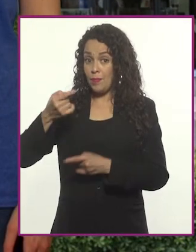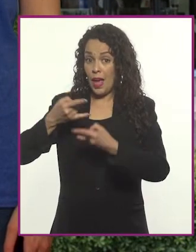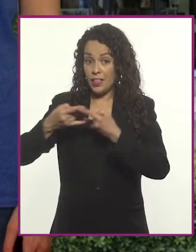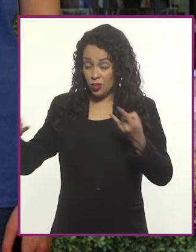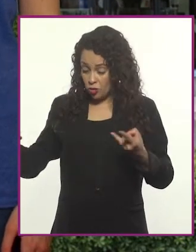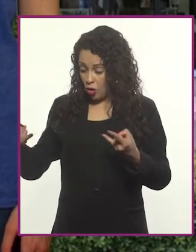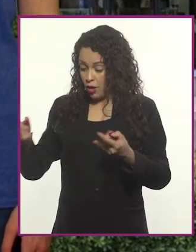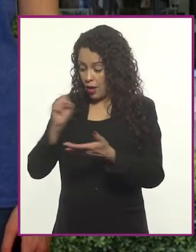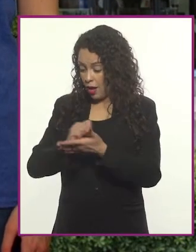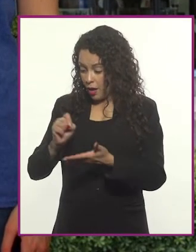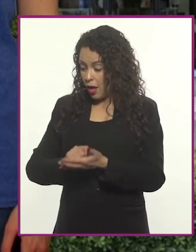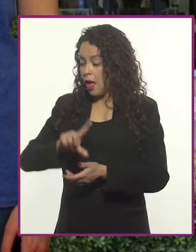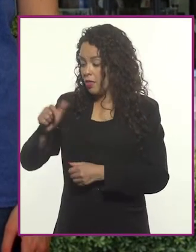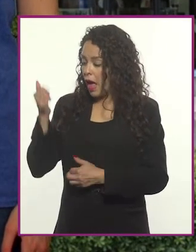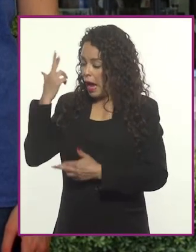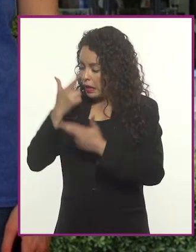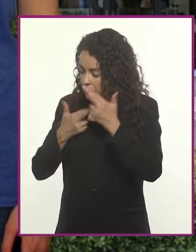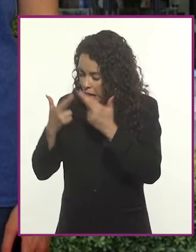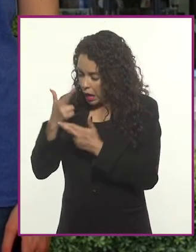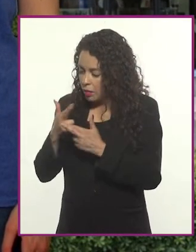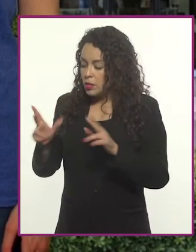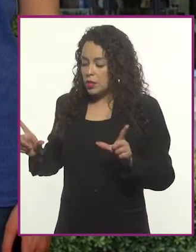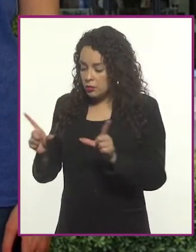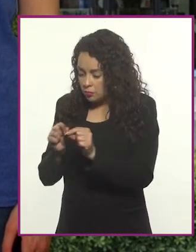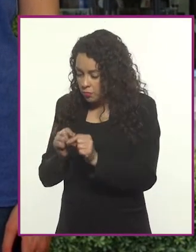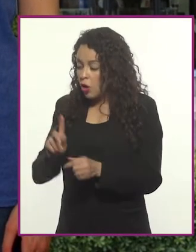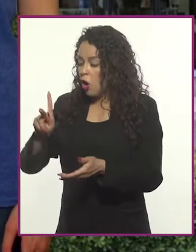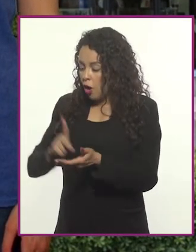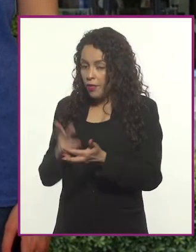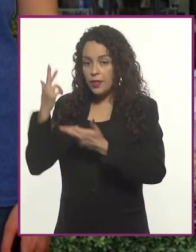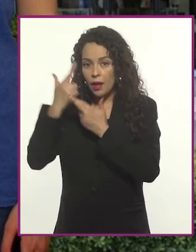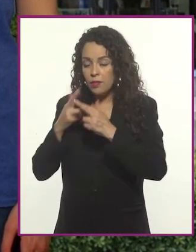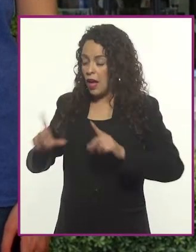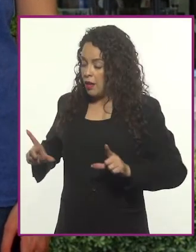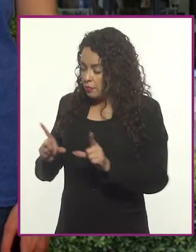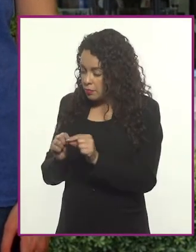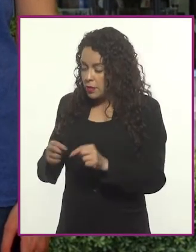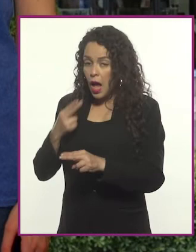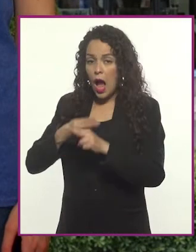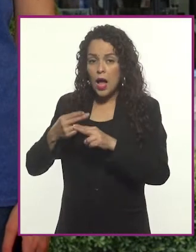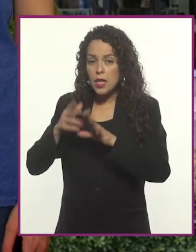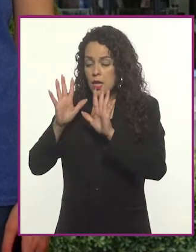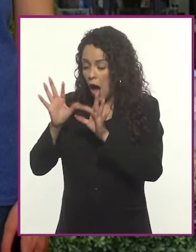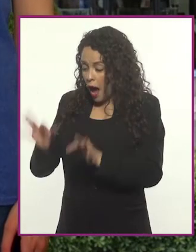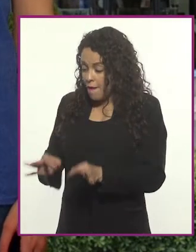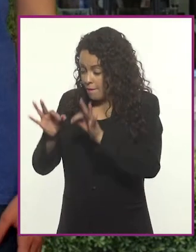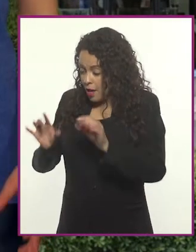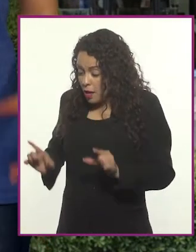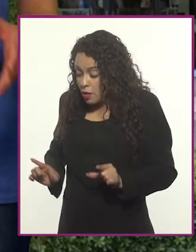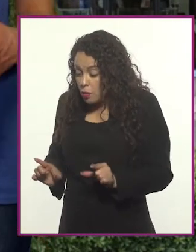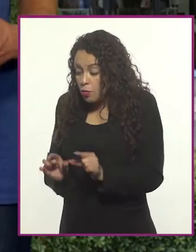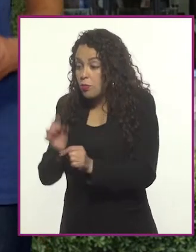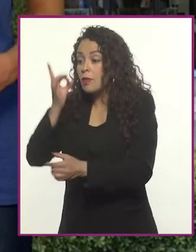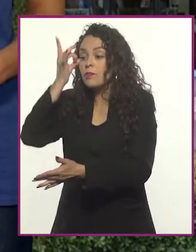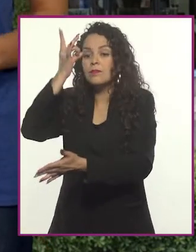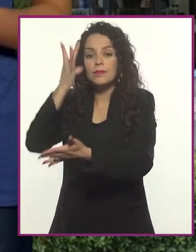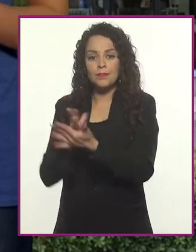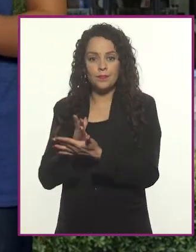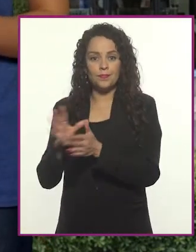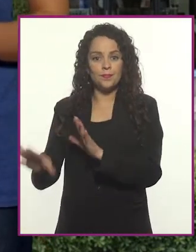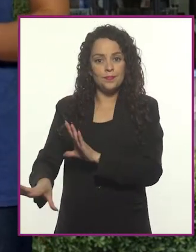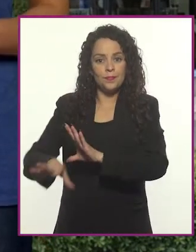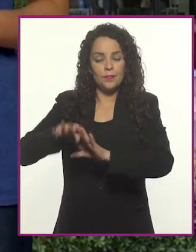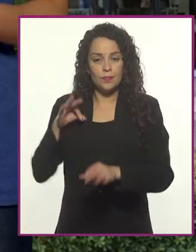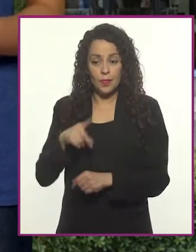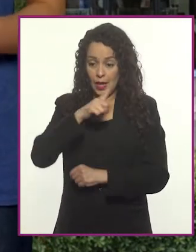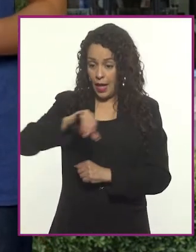luego revisa, recorta y vuelve a revisar hasta que consigas el microrrelato preciso y efectivo. Si te interesa leer